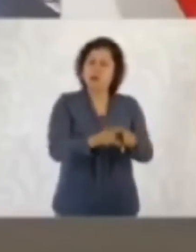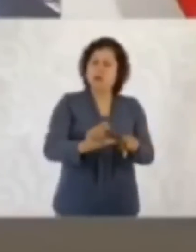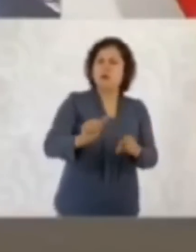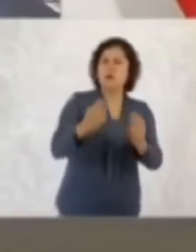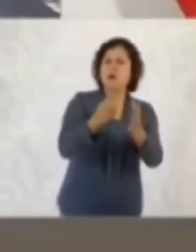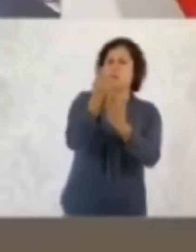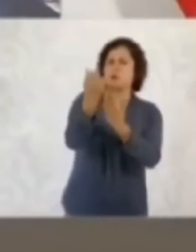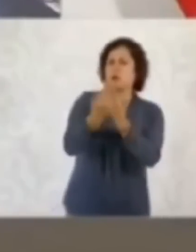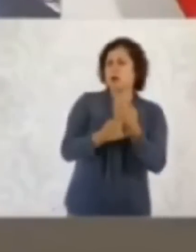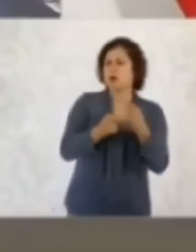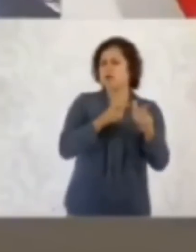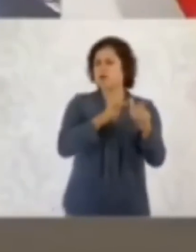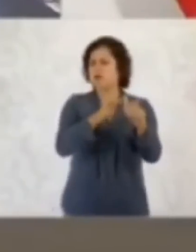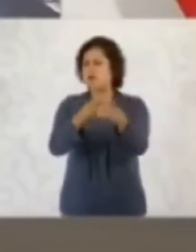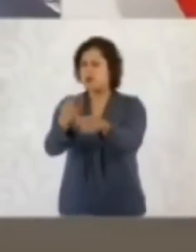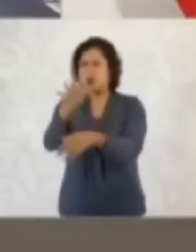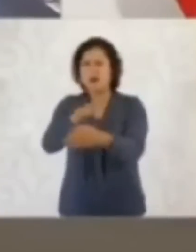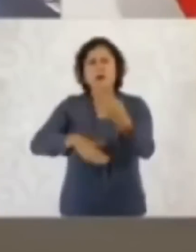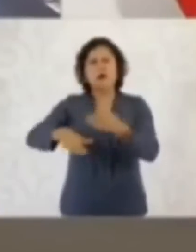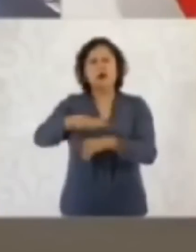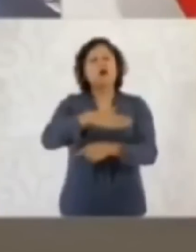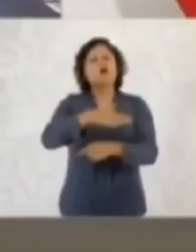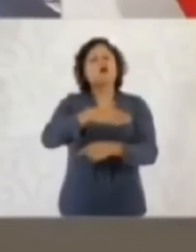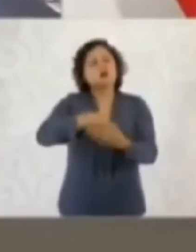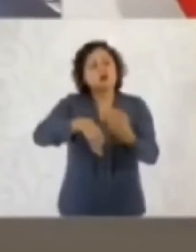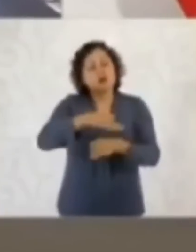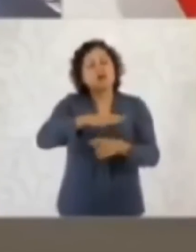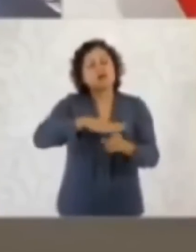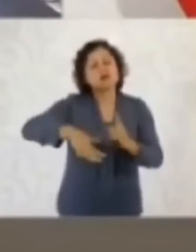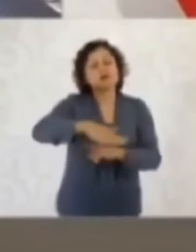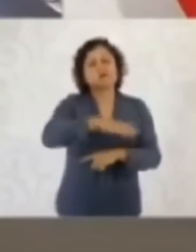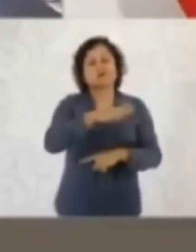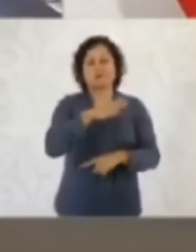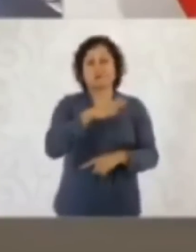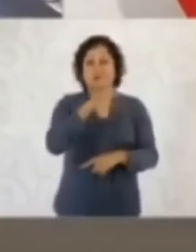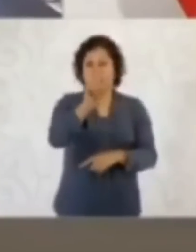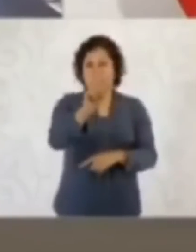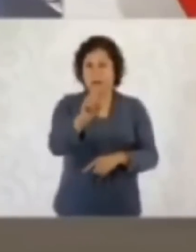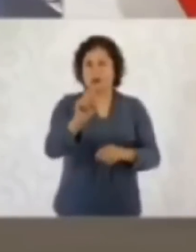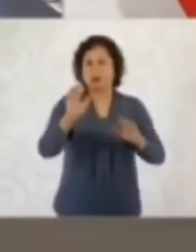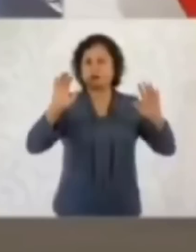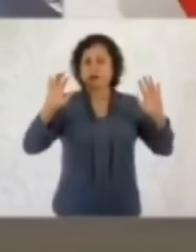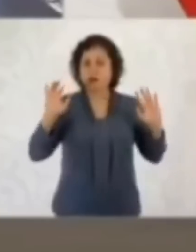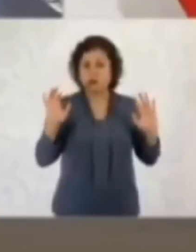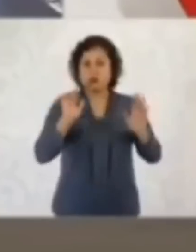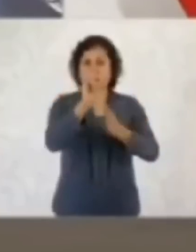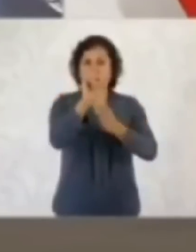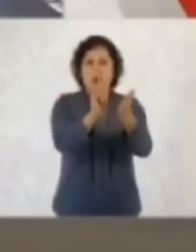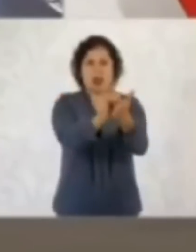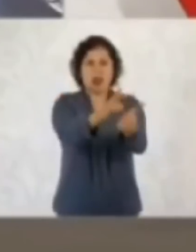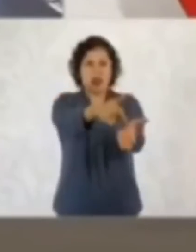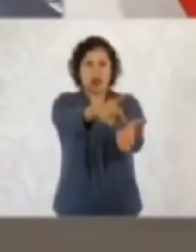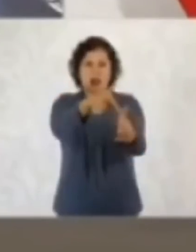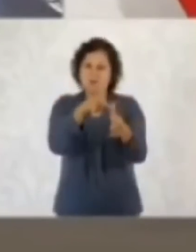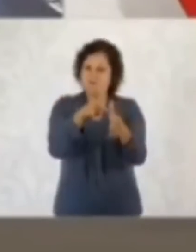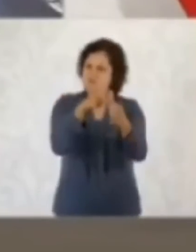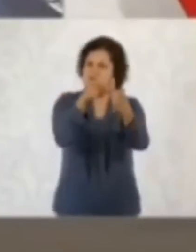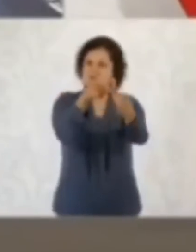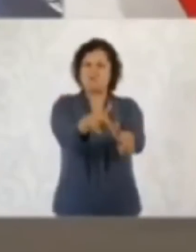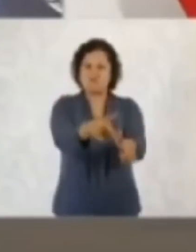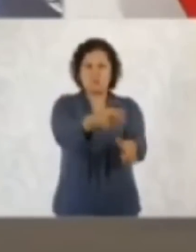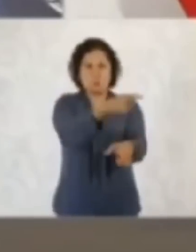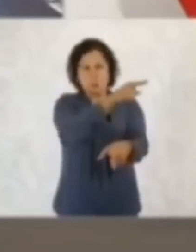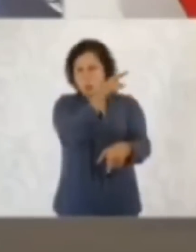de las concesiones. Y vamos a presentar todos los procedimientos legales contra quienes resulten